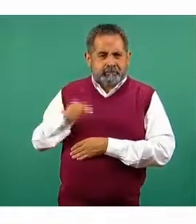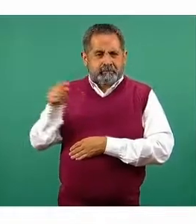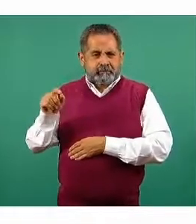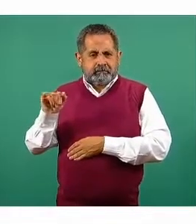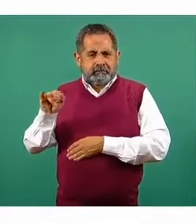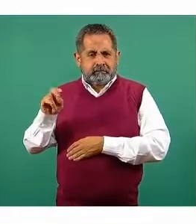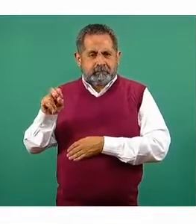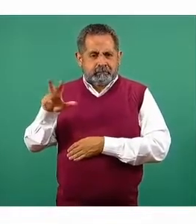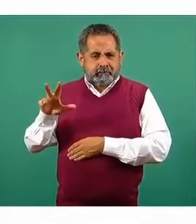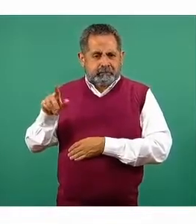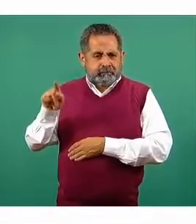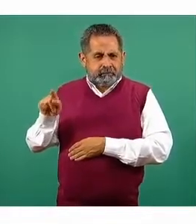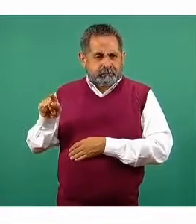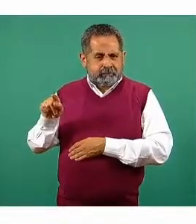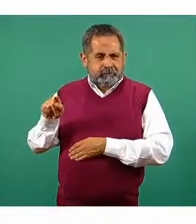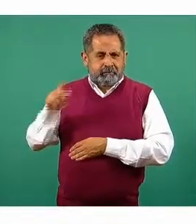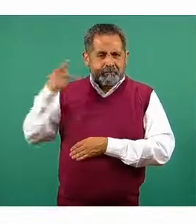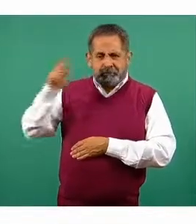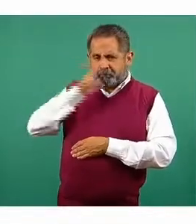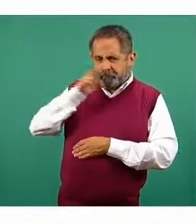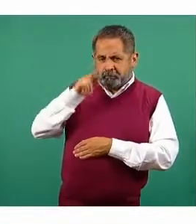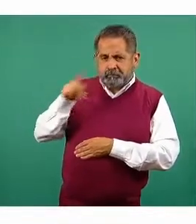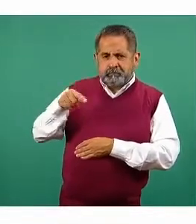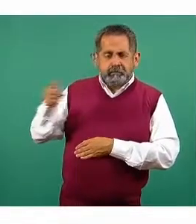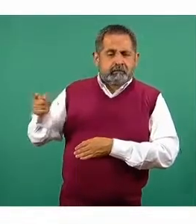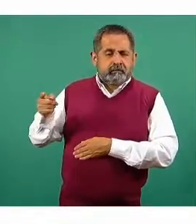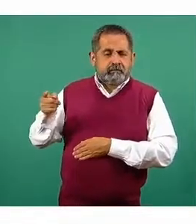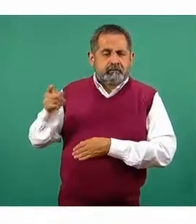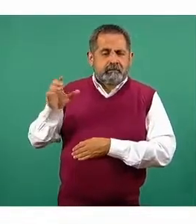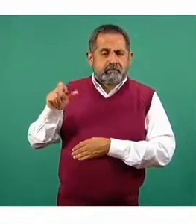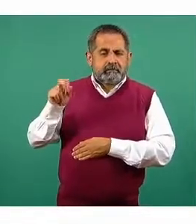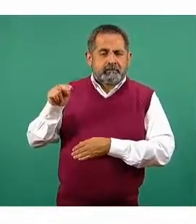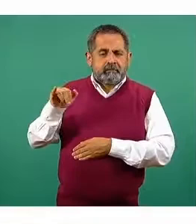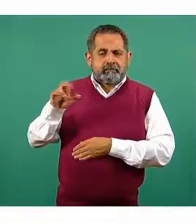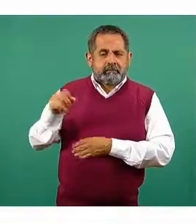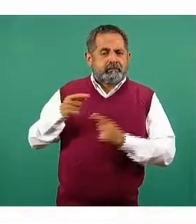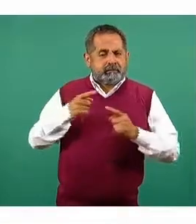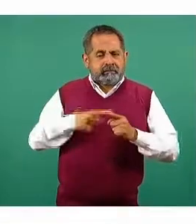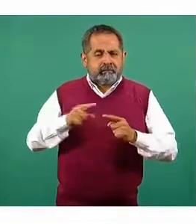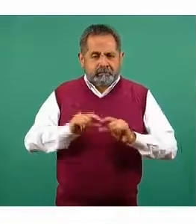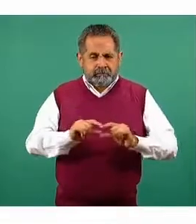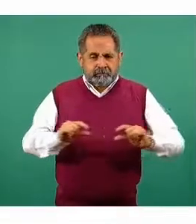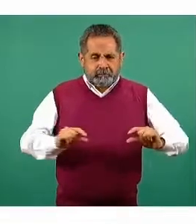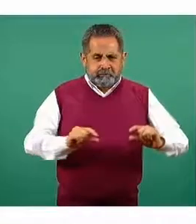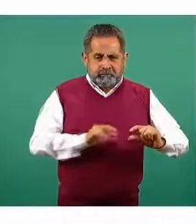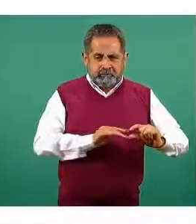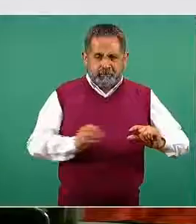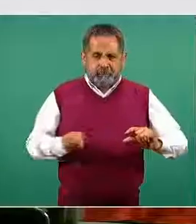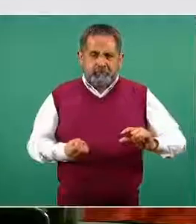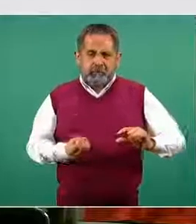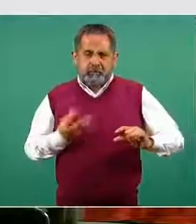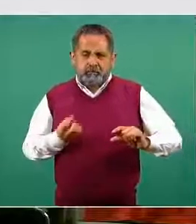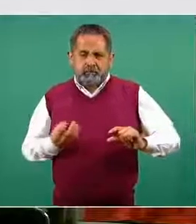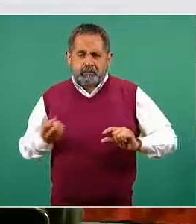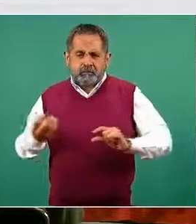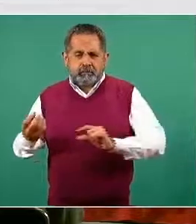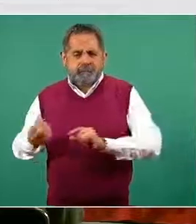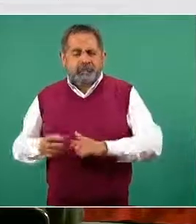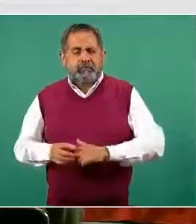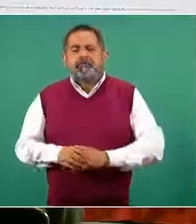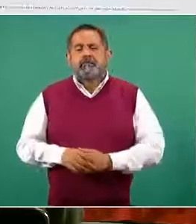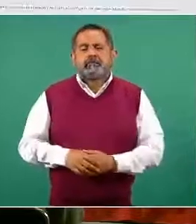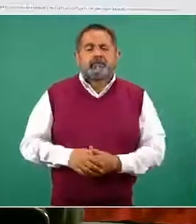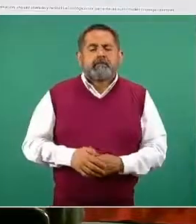Sinovac, 1.1 millones de Sputnik V y 2.7 millones de la vacuna CanSino.